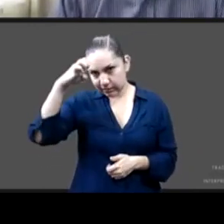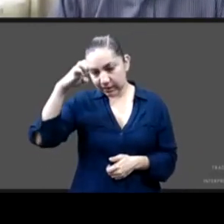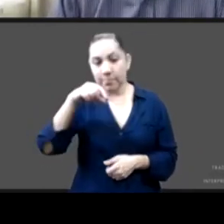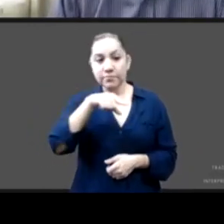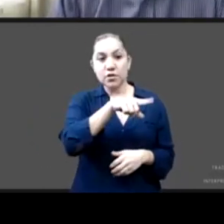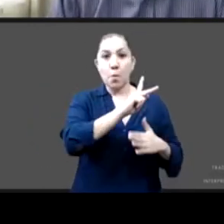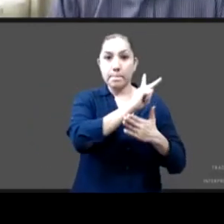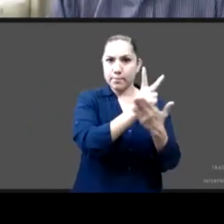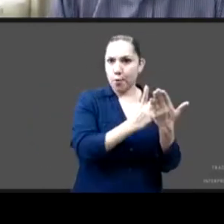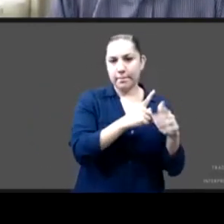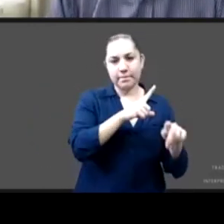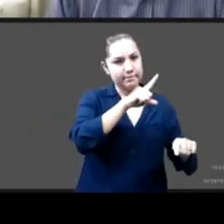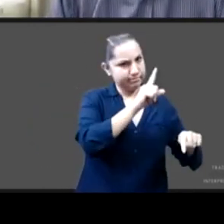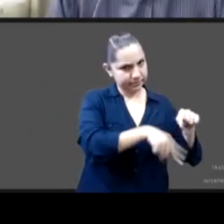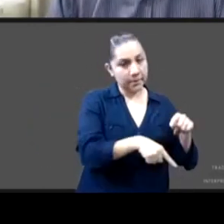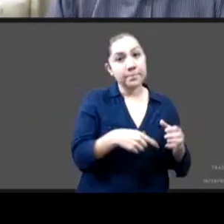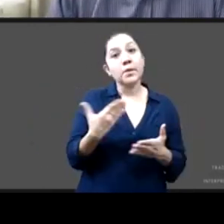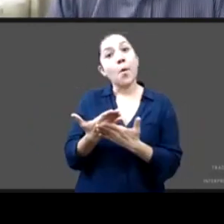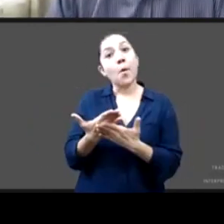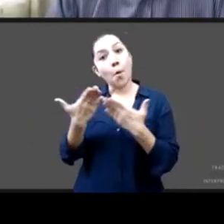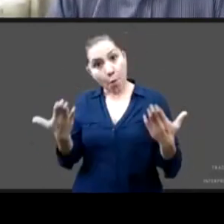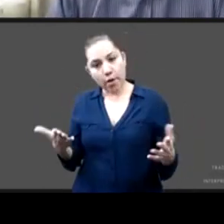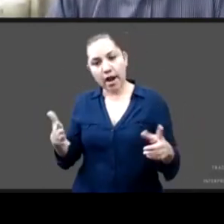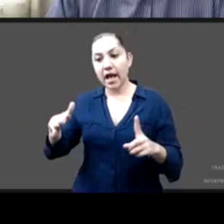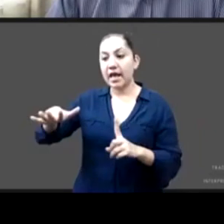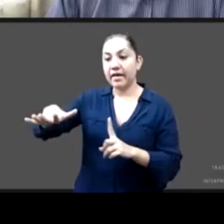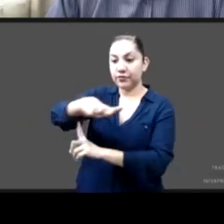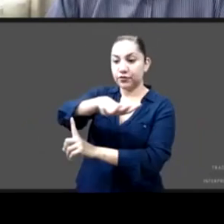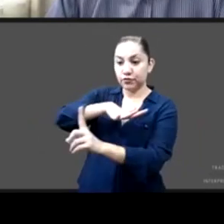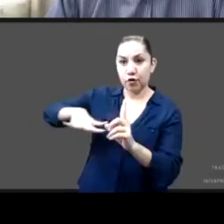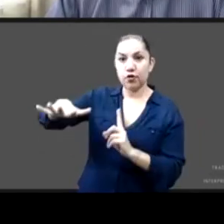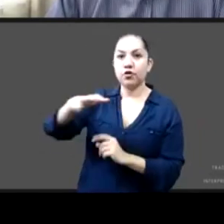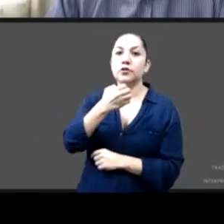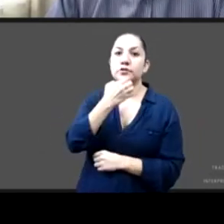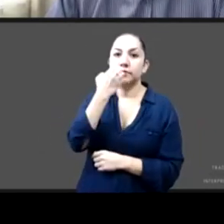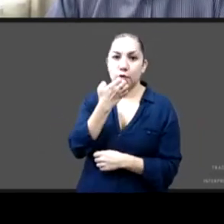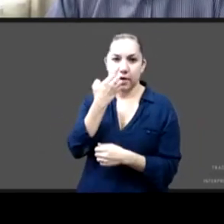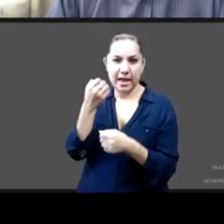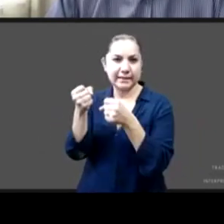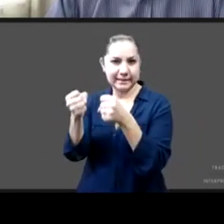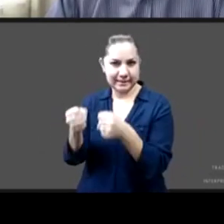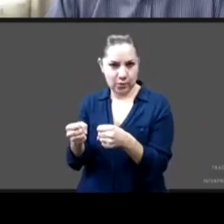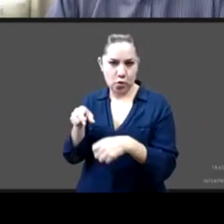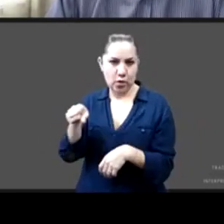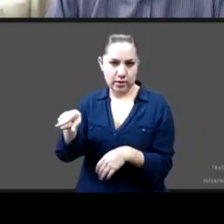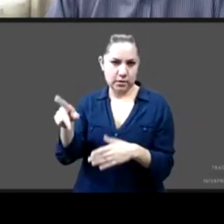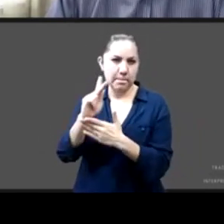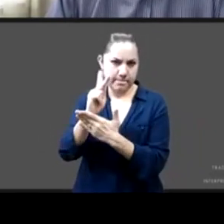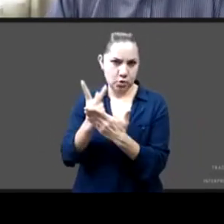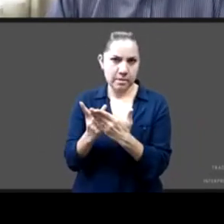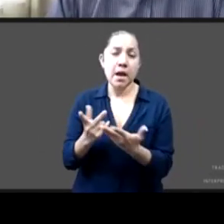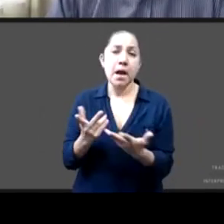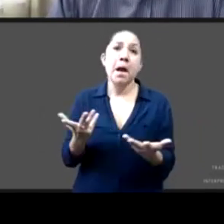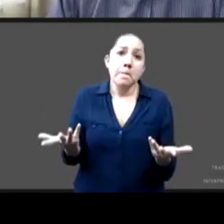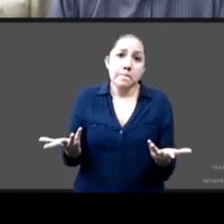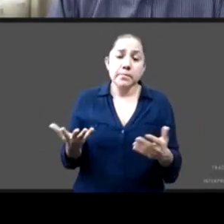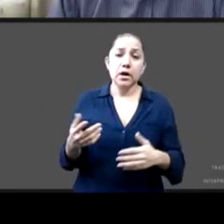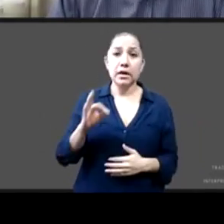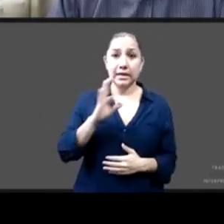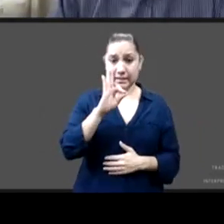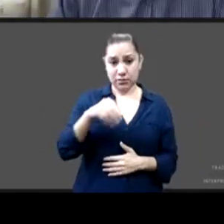de entornos escolares seguros, que de cualquier manera, numéricamente, si hacemos la proporción del